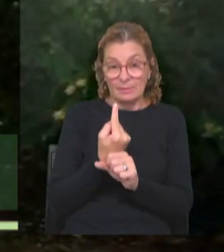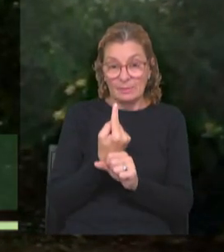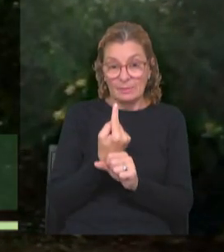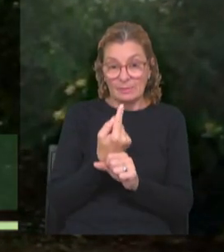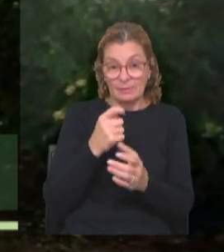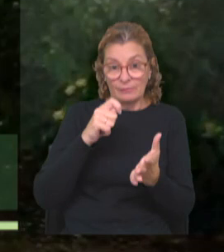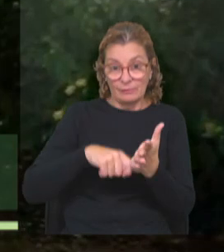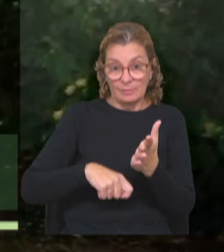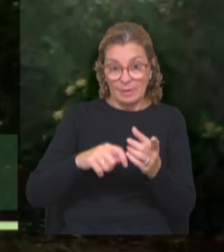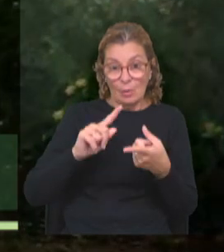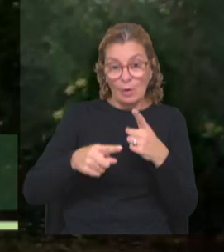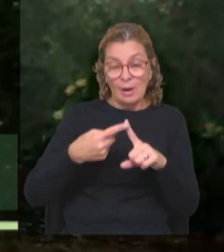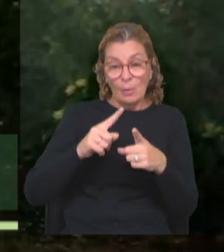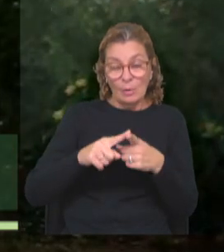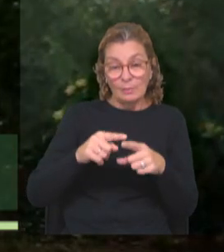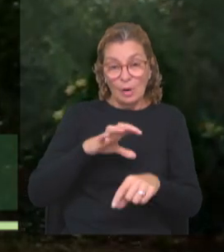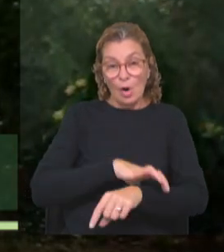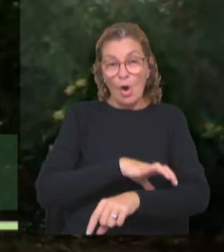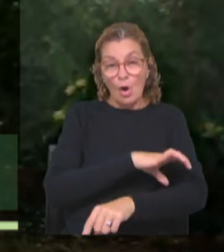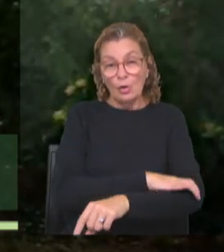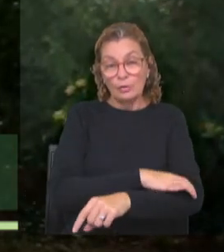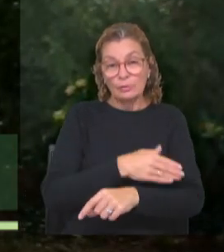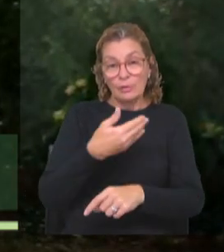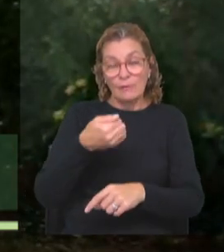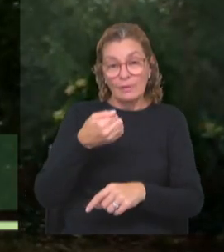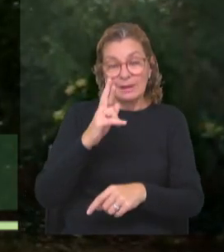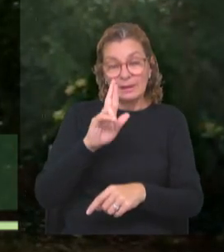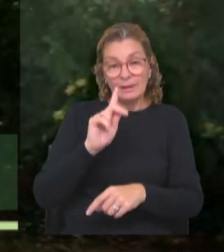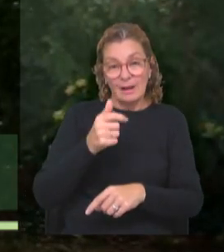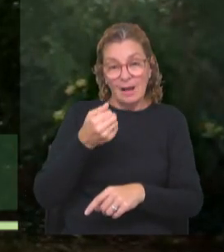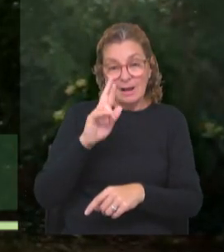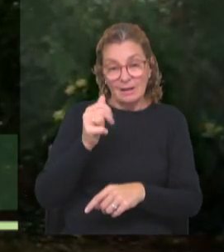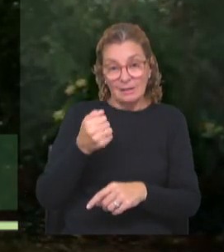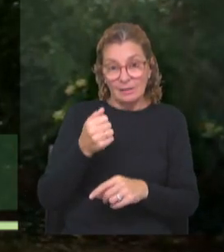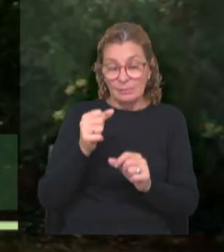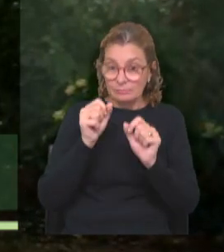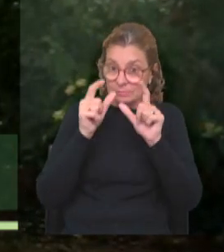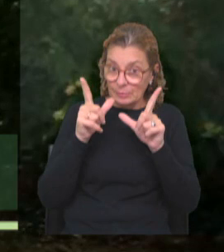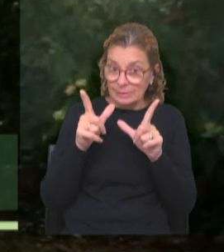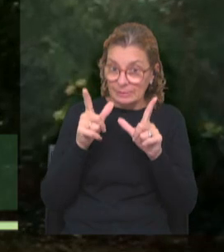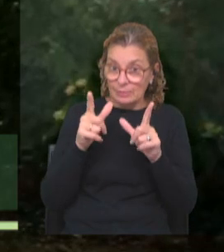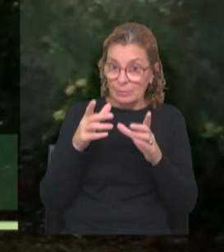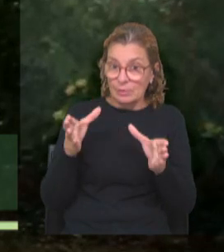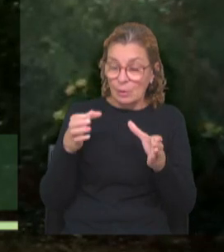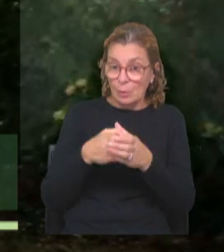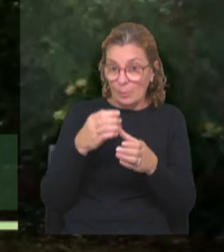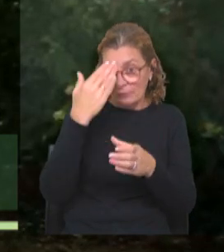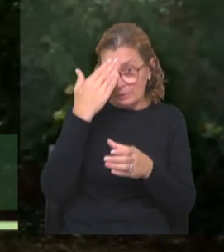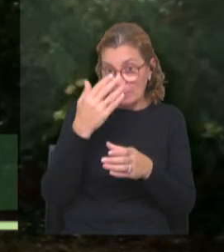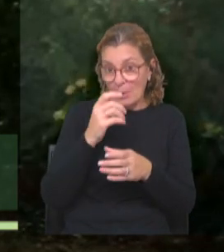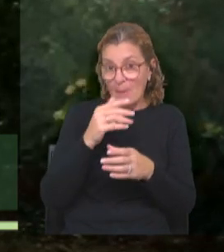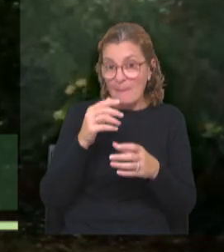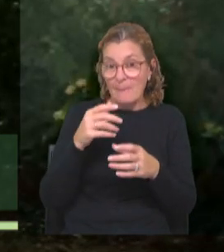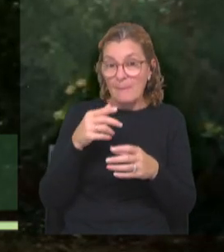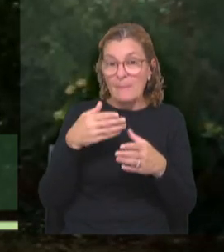la firma de un acuerdo entre Yamandú Orsi y Mario Vergara fue lo que llamó la atención de militantes del Frente Amplio y también de los medios que estuvieron